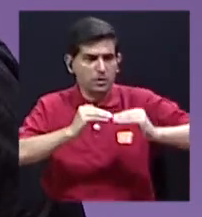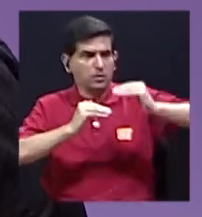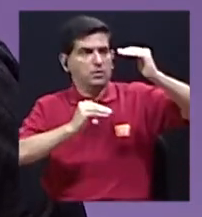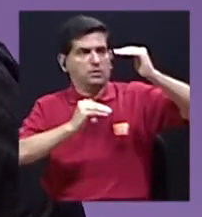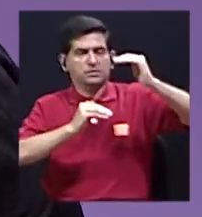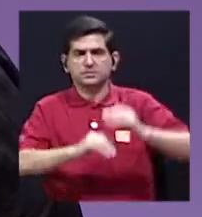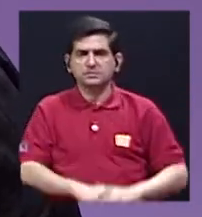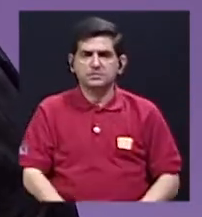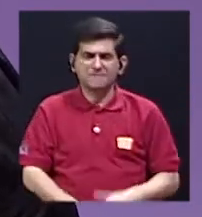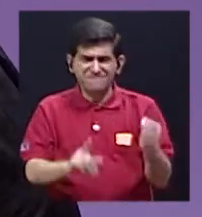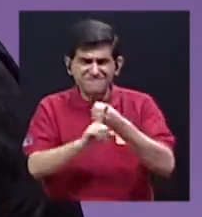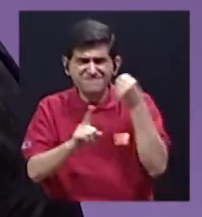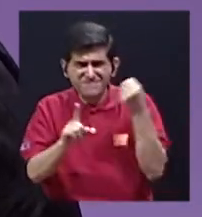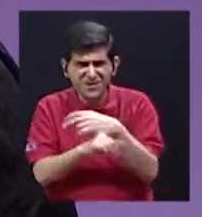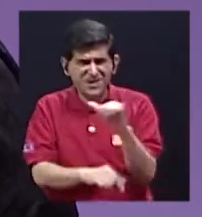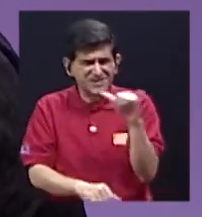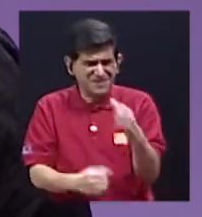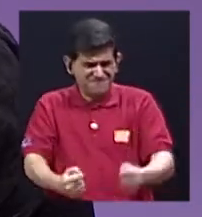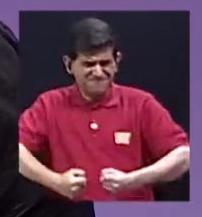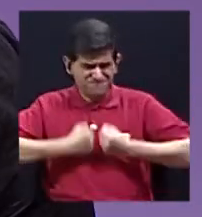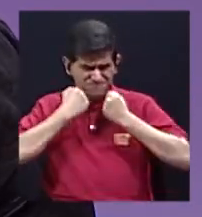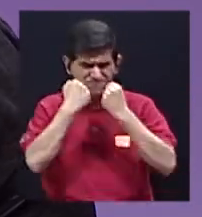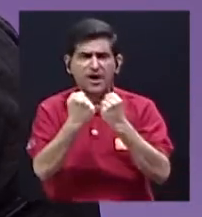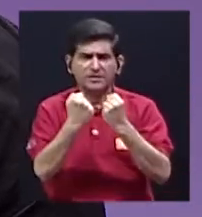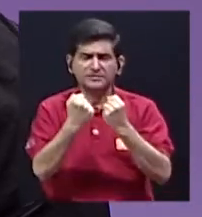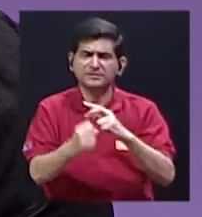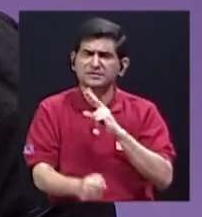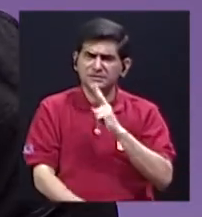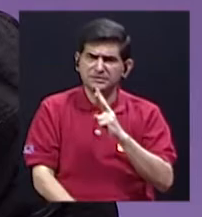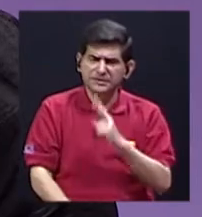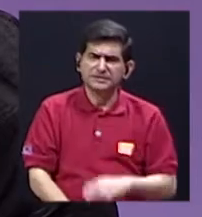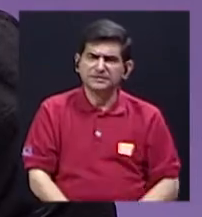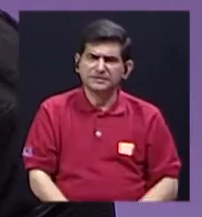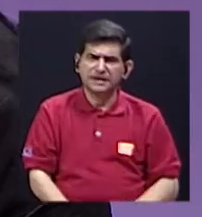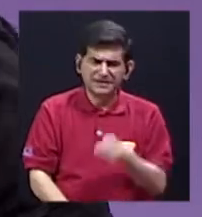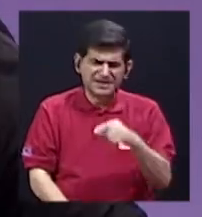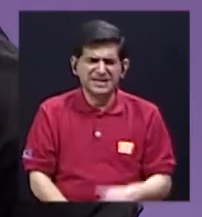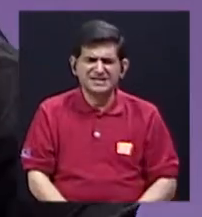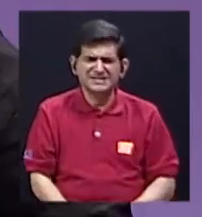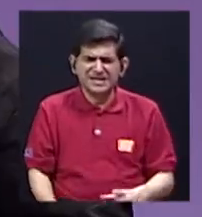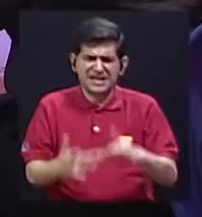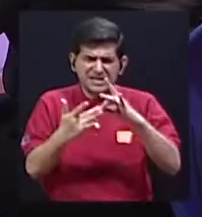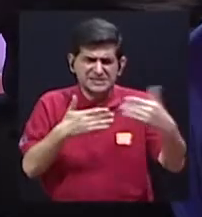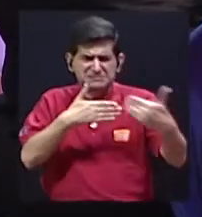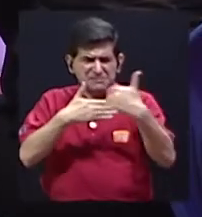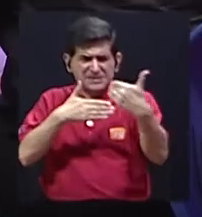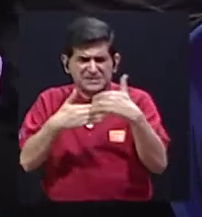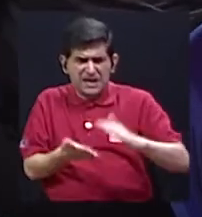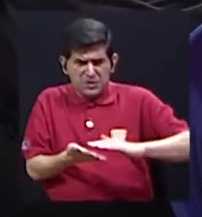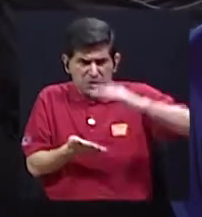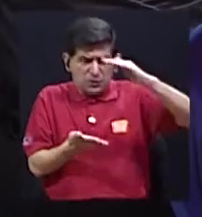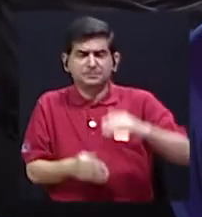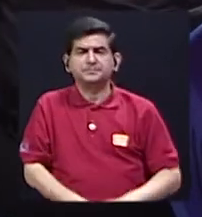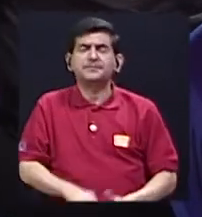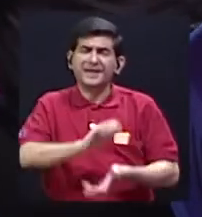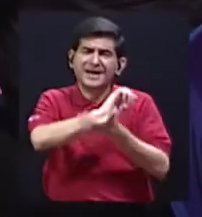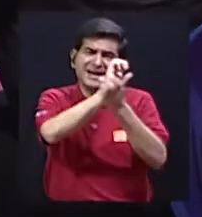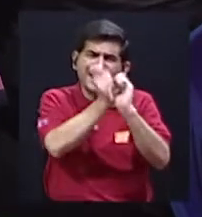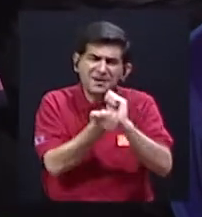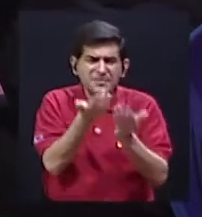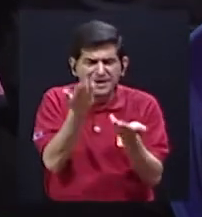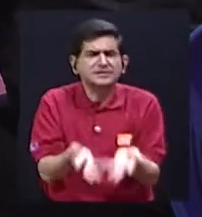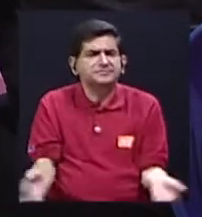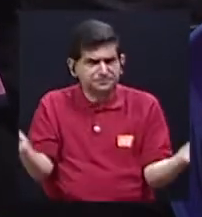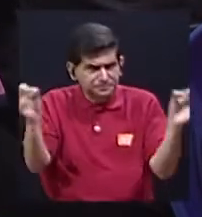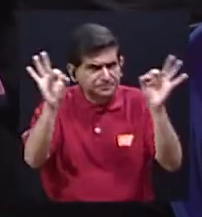sino la violencia tan fuerte verdad que ese ensañamiento como que va creciendo lo que ha cambiado y que es